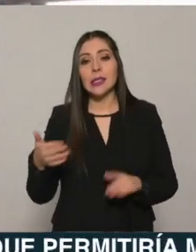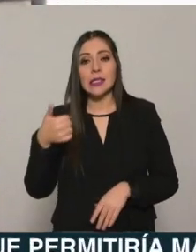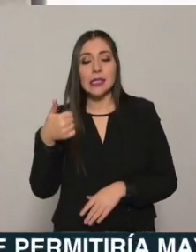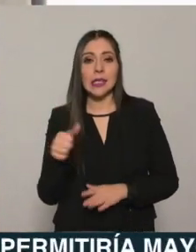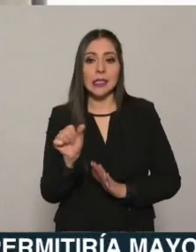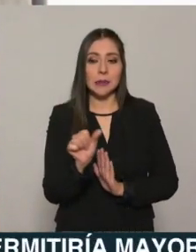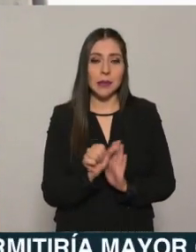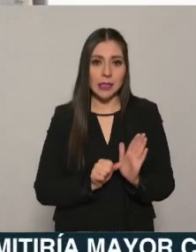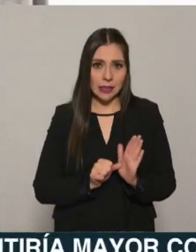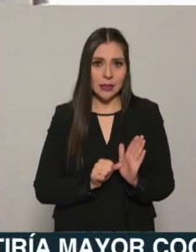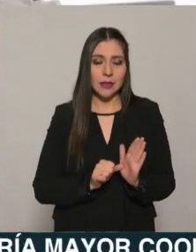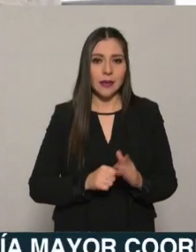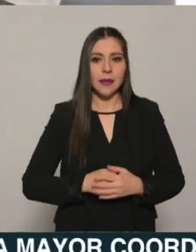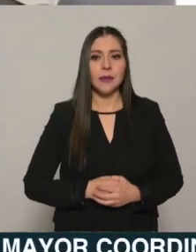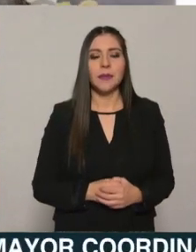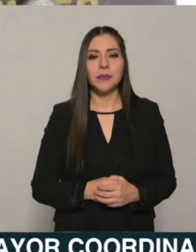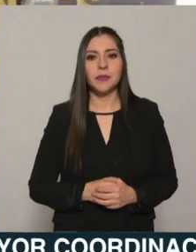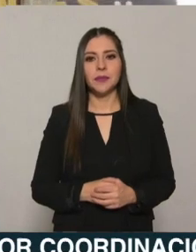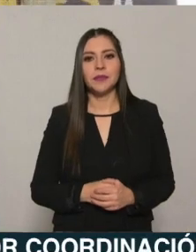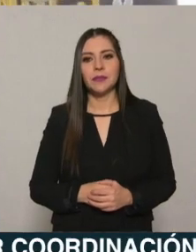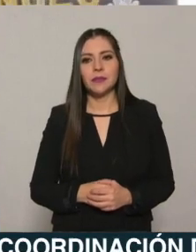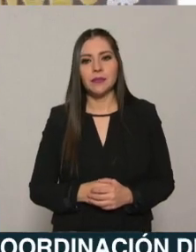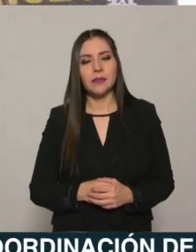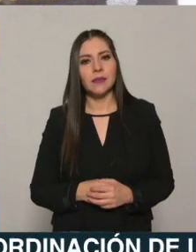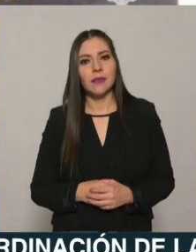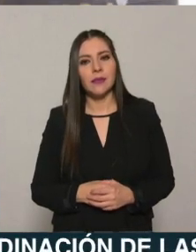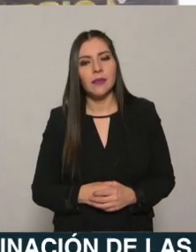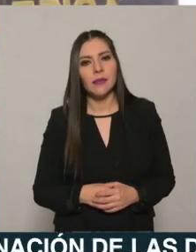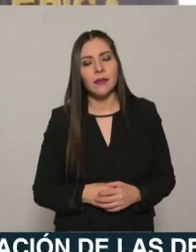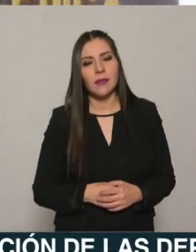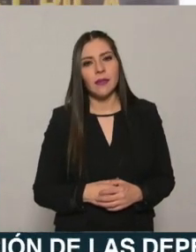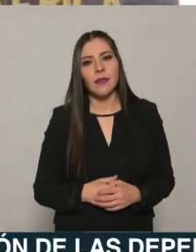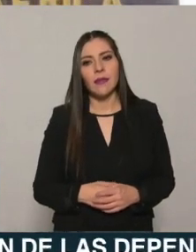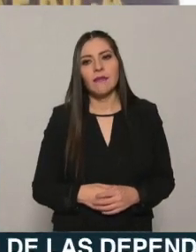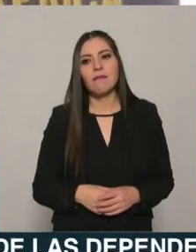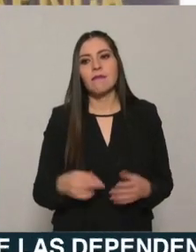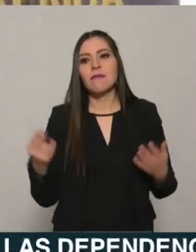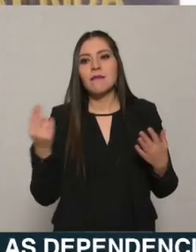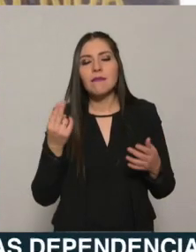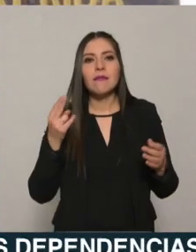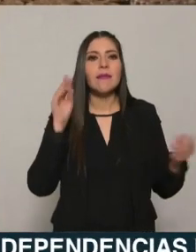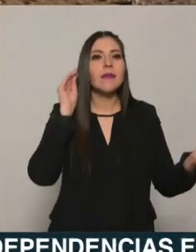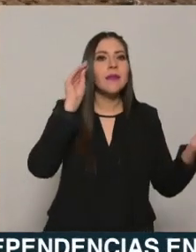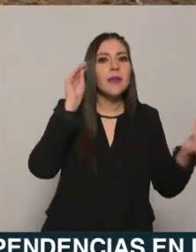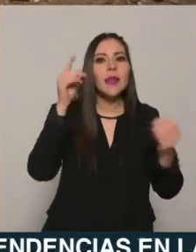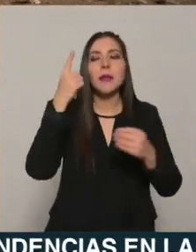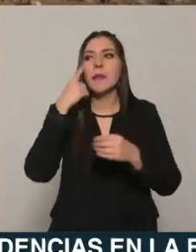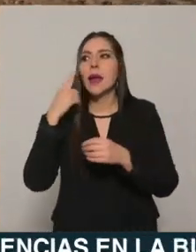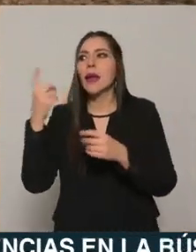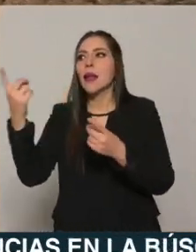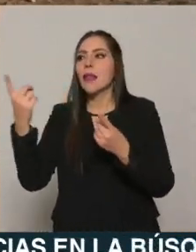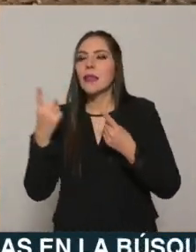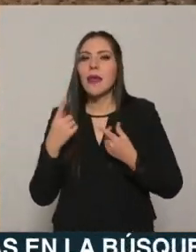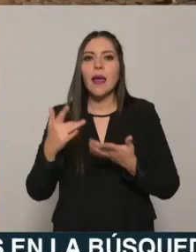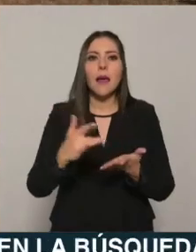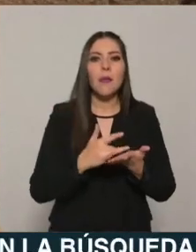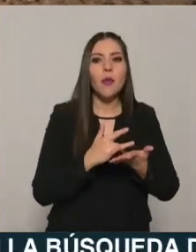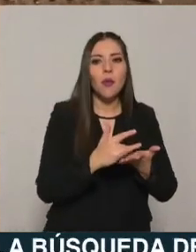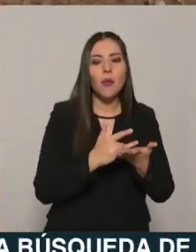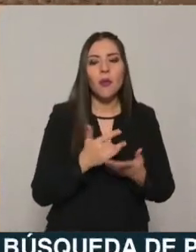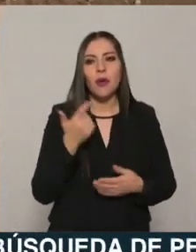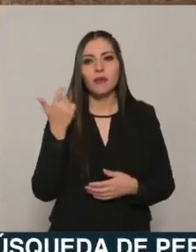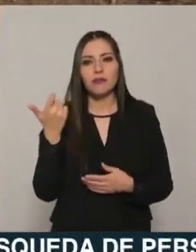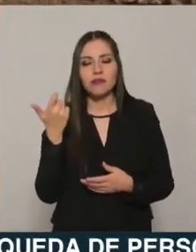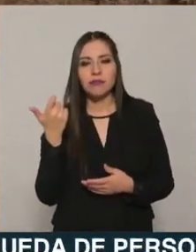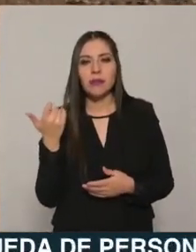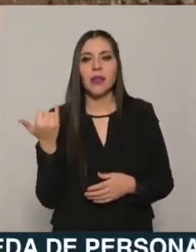la que pues también hubo que conseguir el apoyo económico y demás, ¿no? La planeación